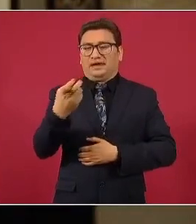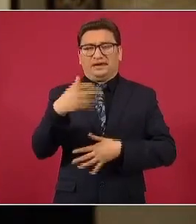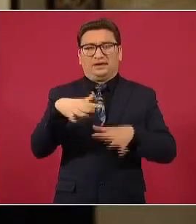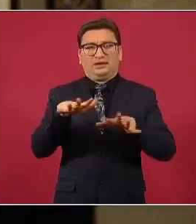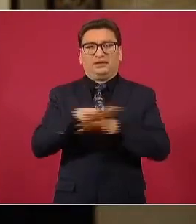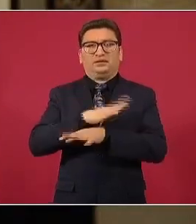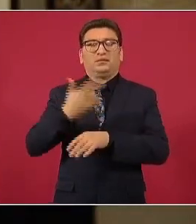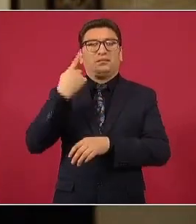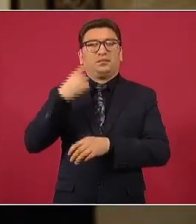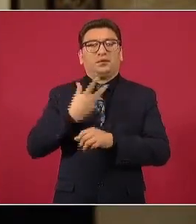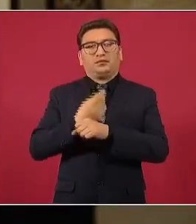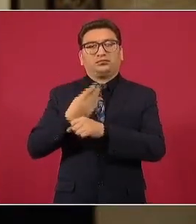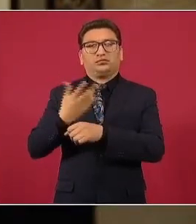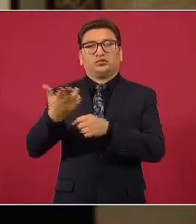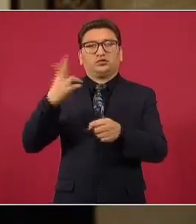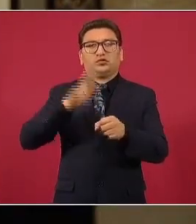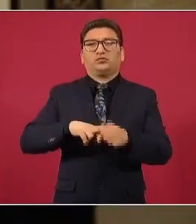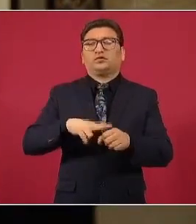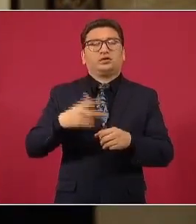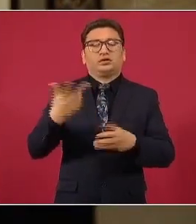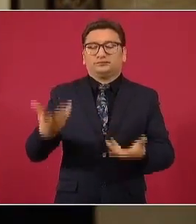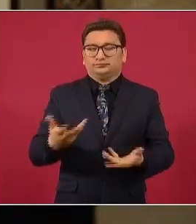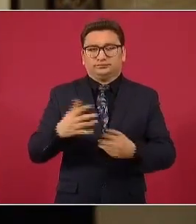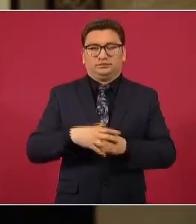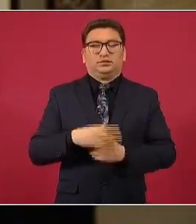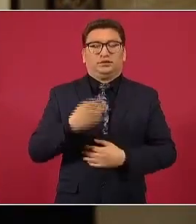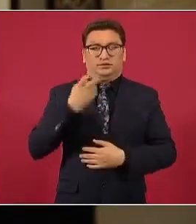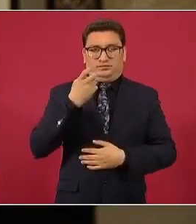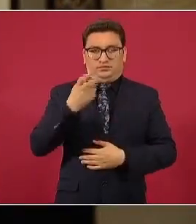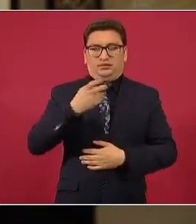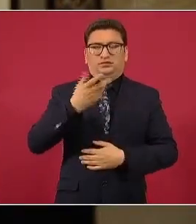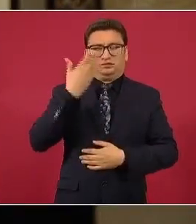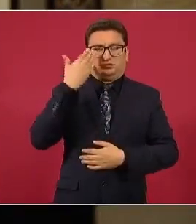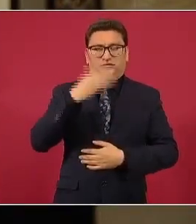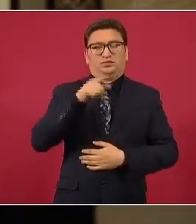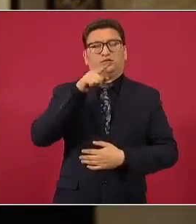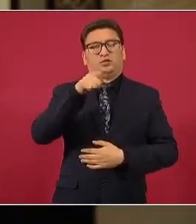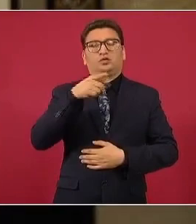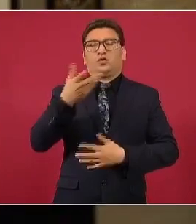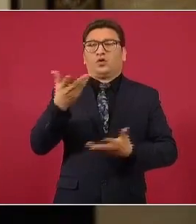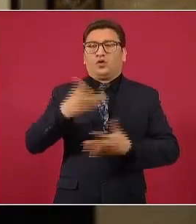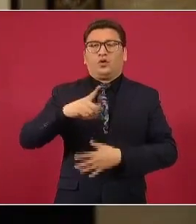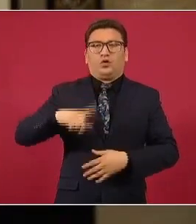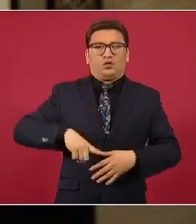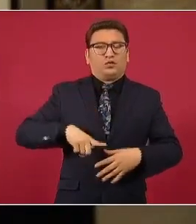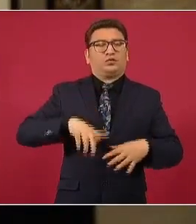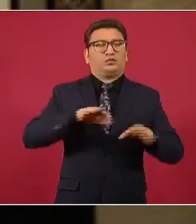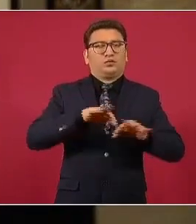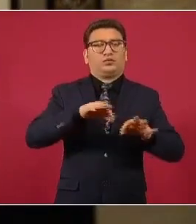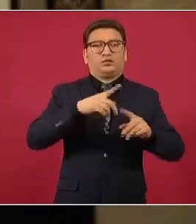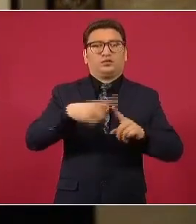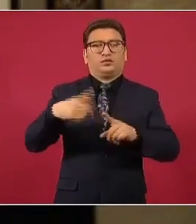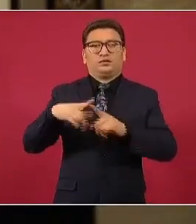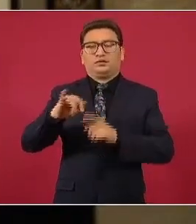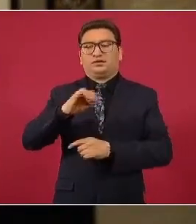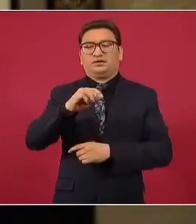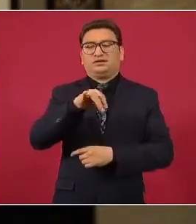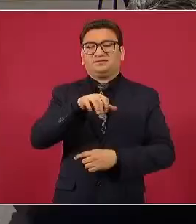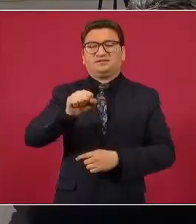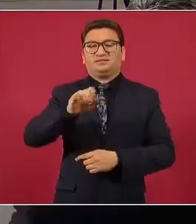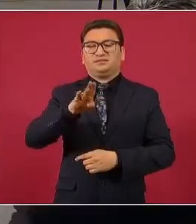la zona. Entonces, presidente, derivado de esta política pública que usted ha implementado llamada IMSS